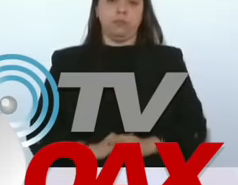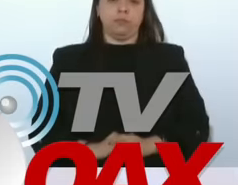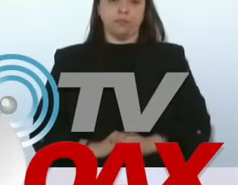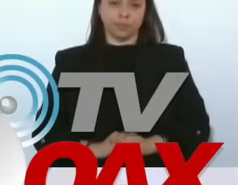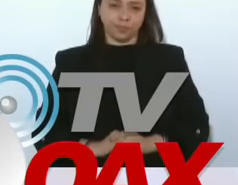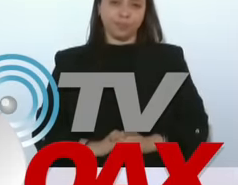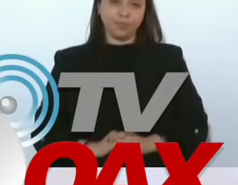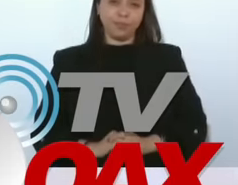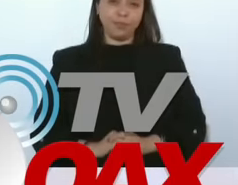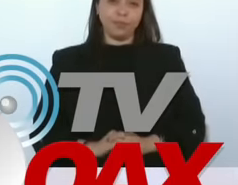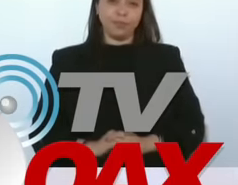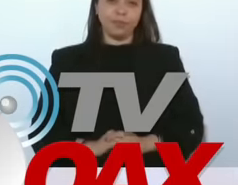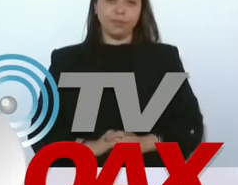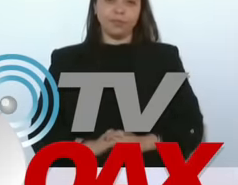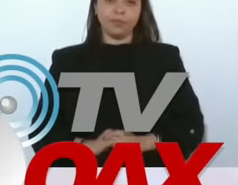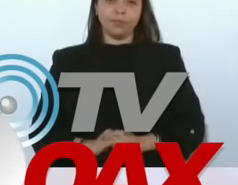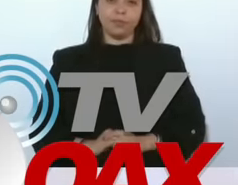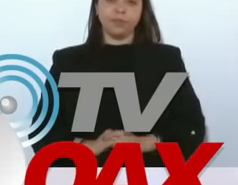tener